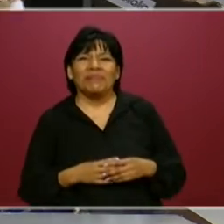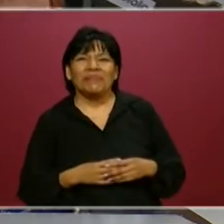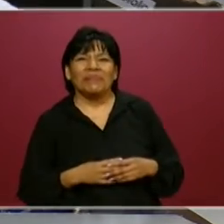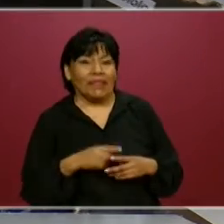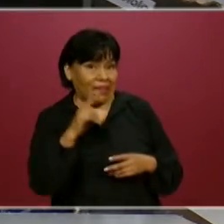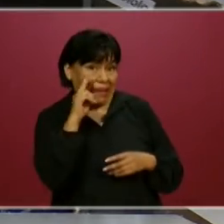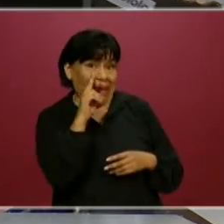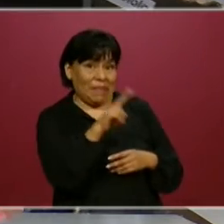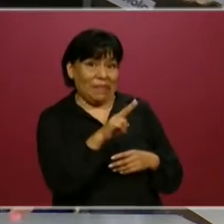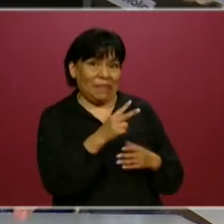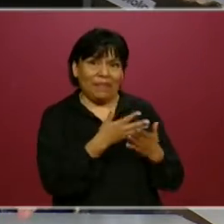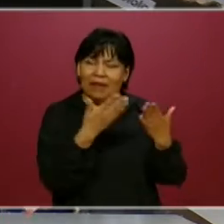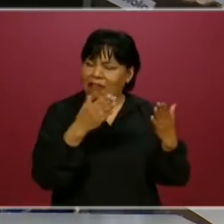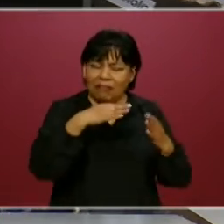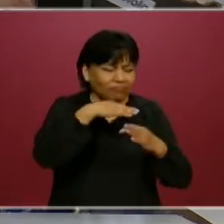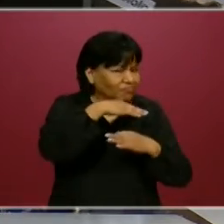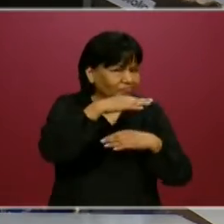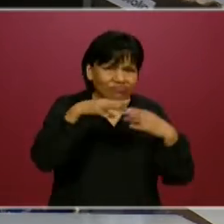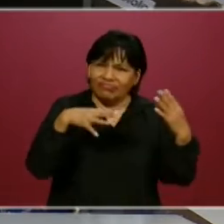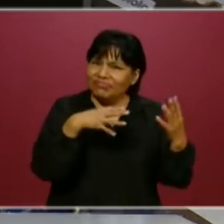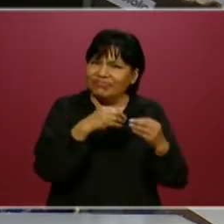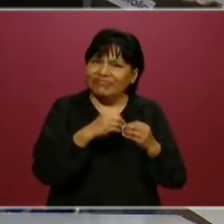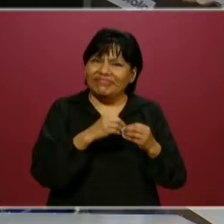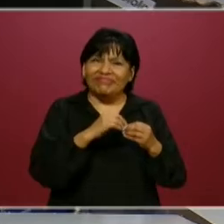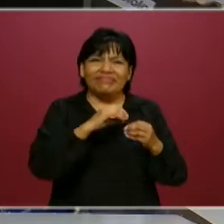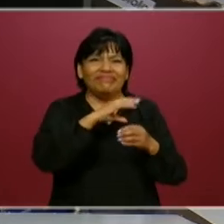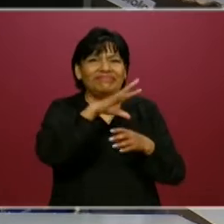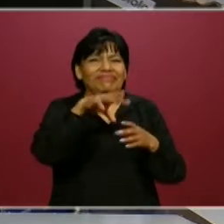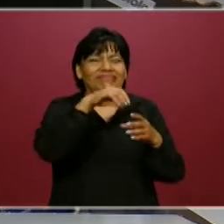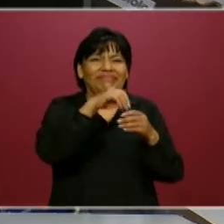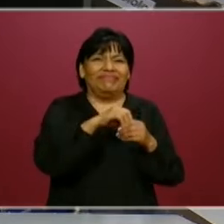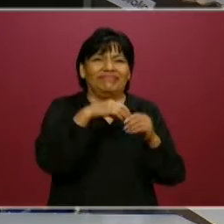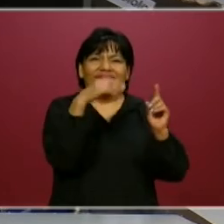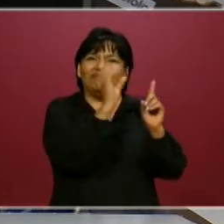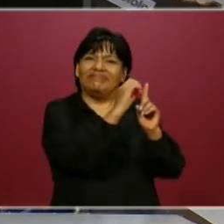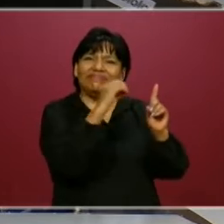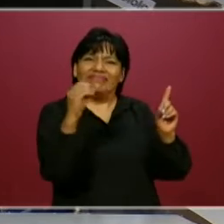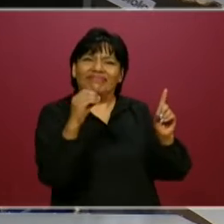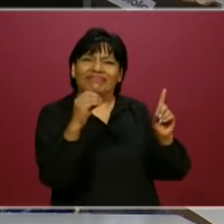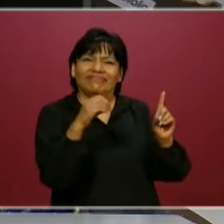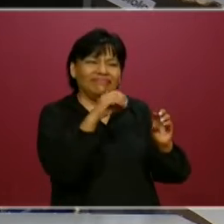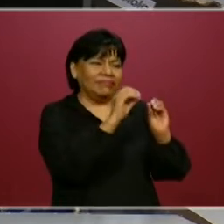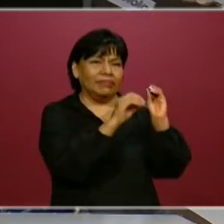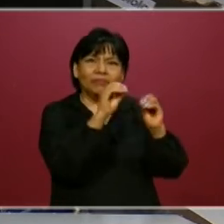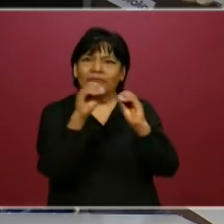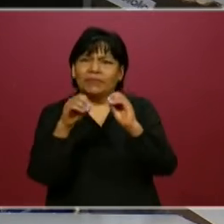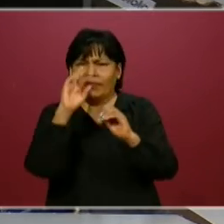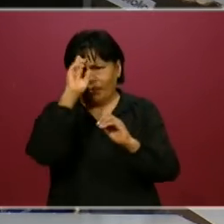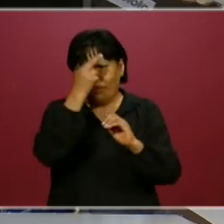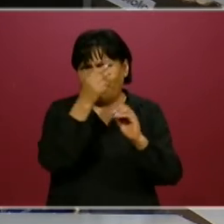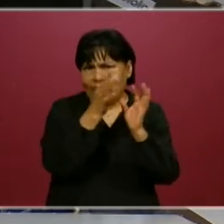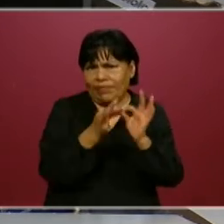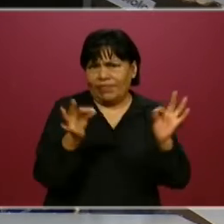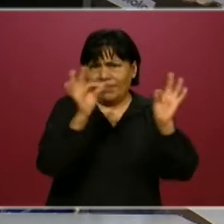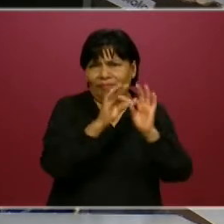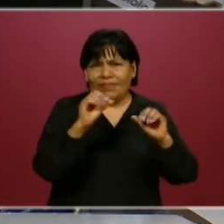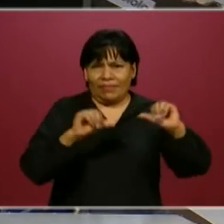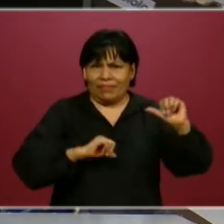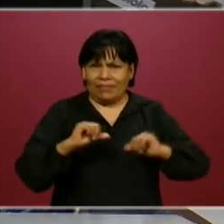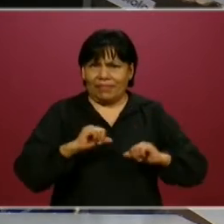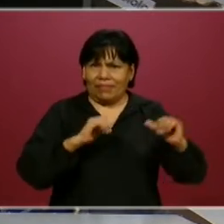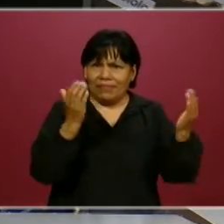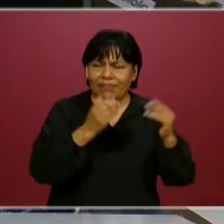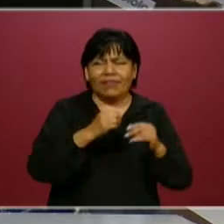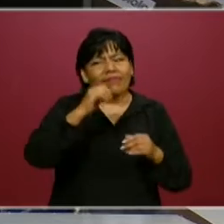lo ves ahora están todos completos y en el orden que nosotros nos colocamos recuerda que es muy importante que esta actividad la